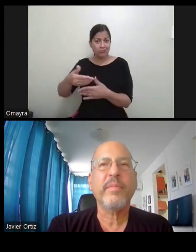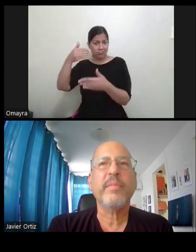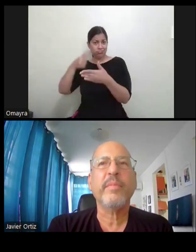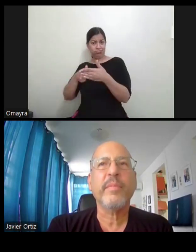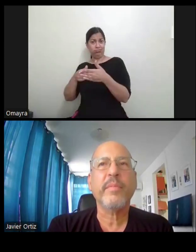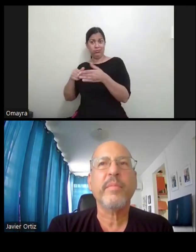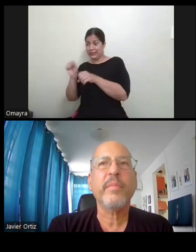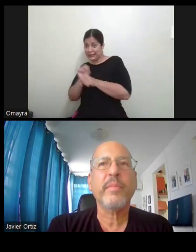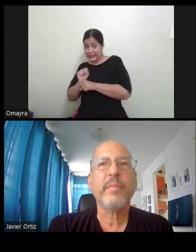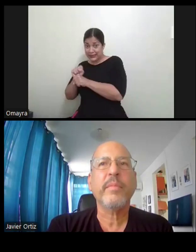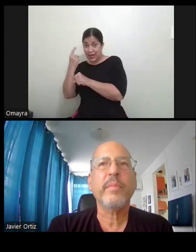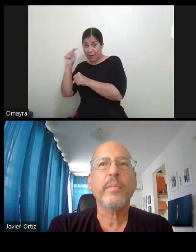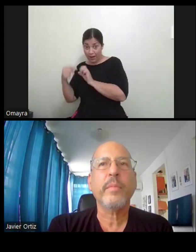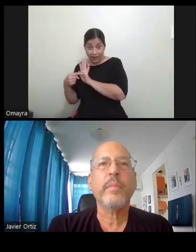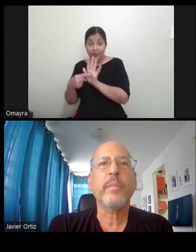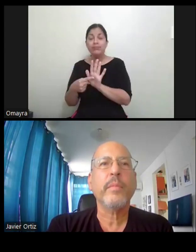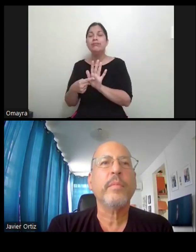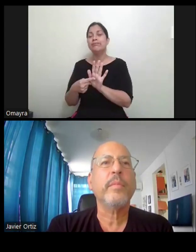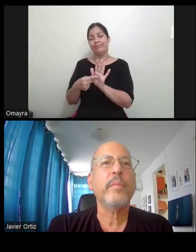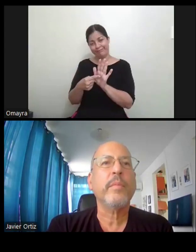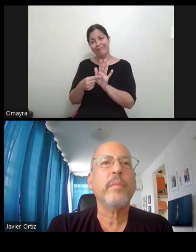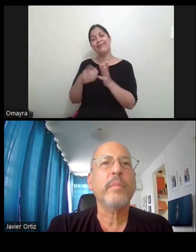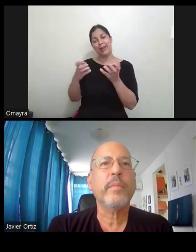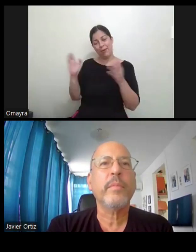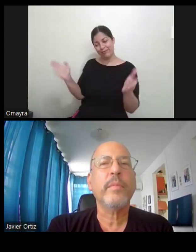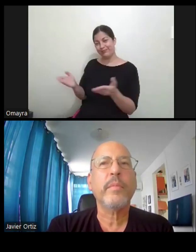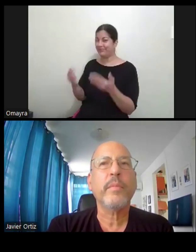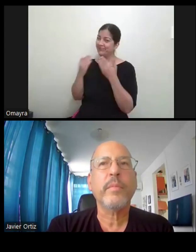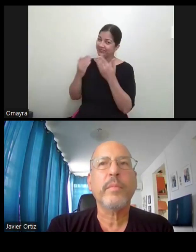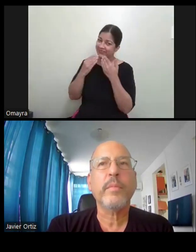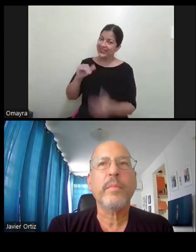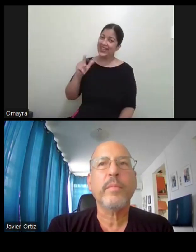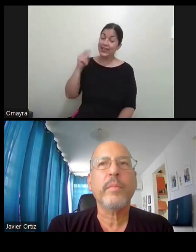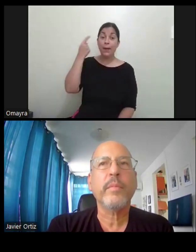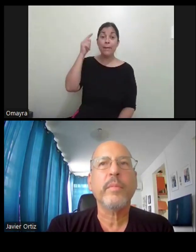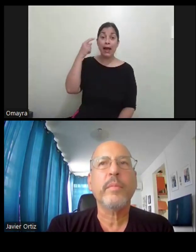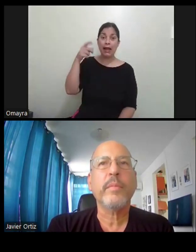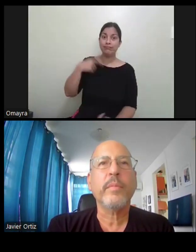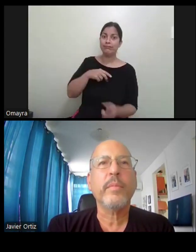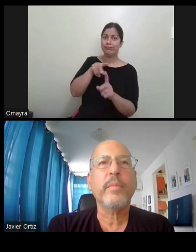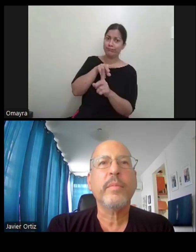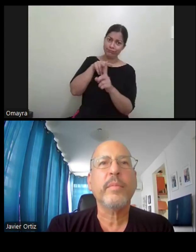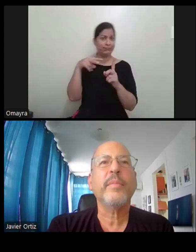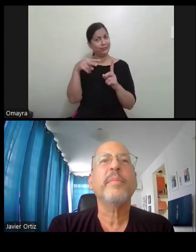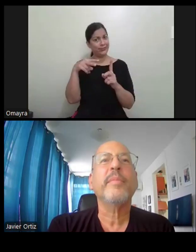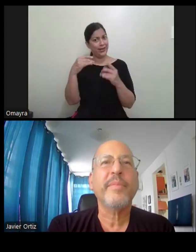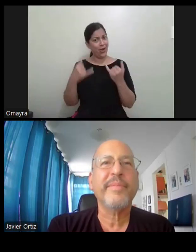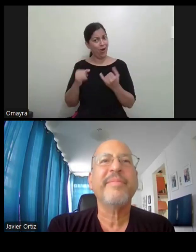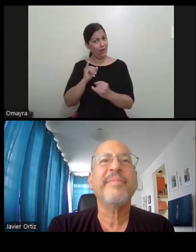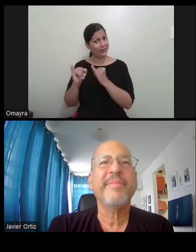que, Arilyn, gracias por estar acá con nosotros para, mira, dar la vuelta a la tortilla, y hoy eres tú la entrevistada. Ay,